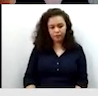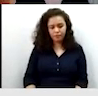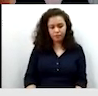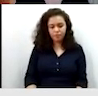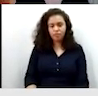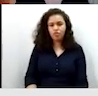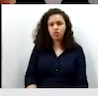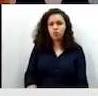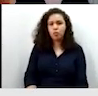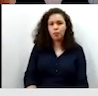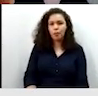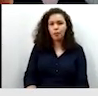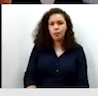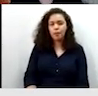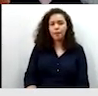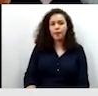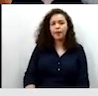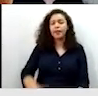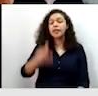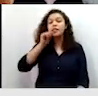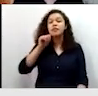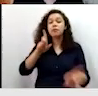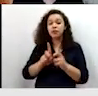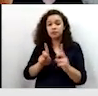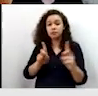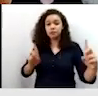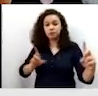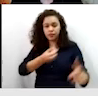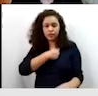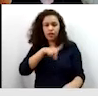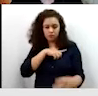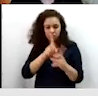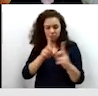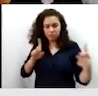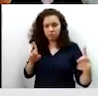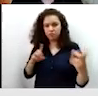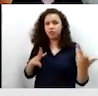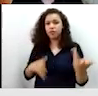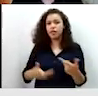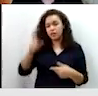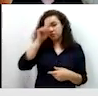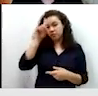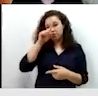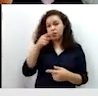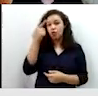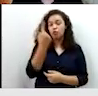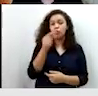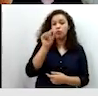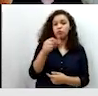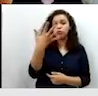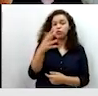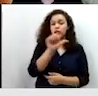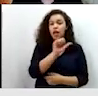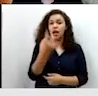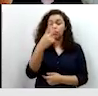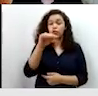En todo momento mantener la sana distancia, y aquí hay unas recomendaciones de diversas distancias, de 1.5 hasta